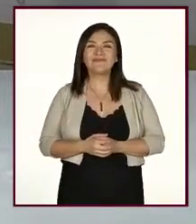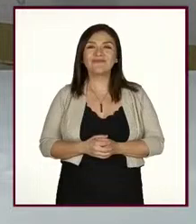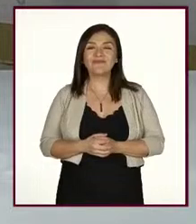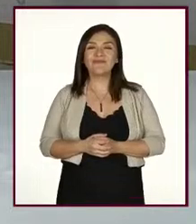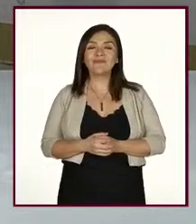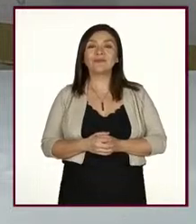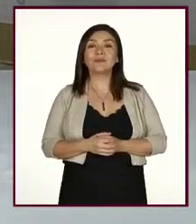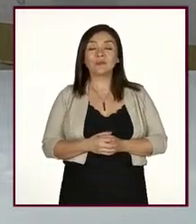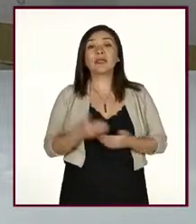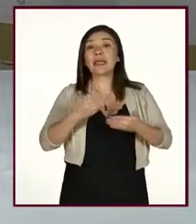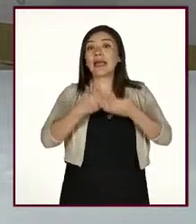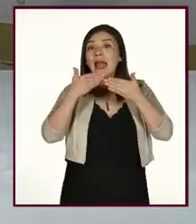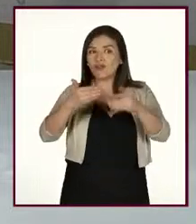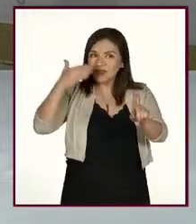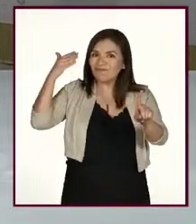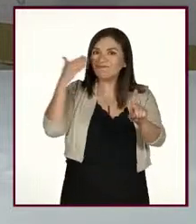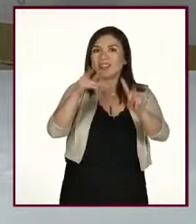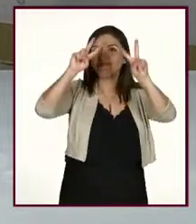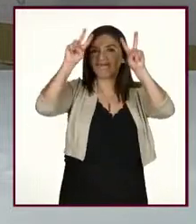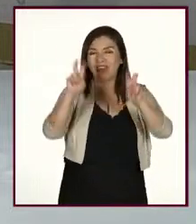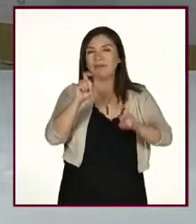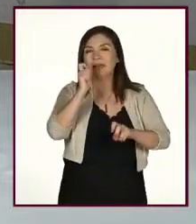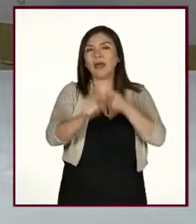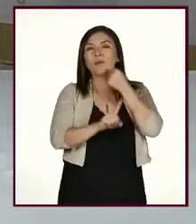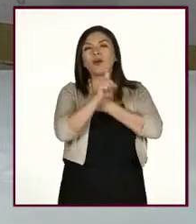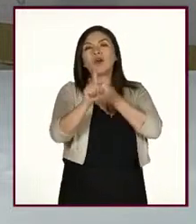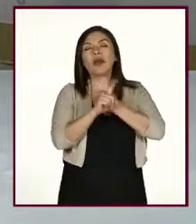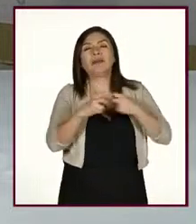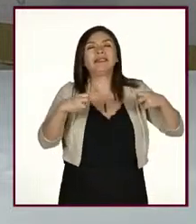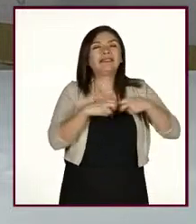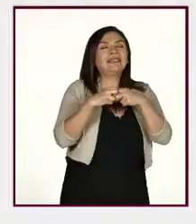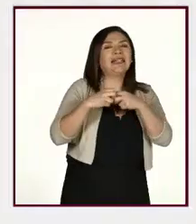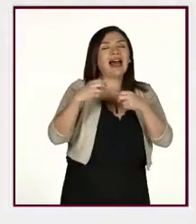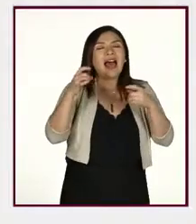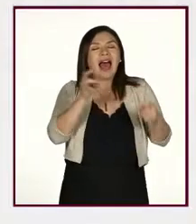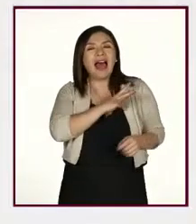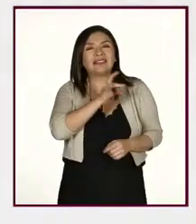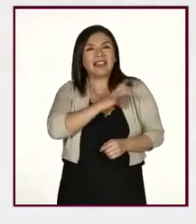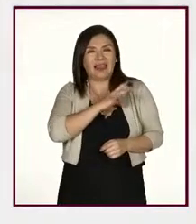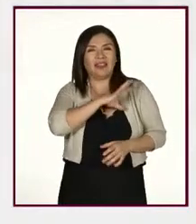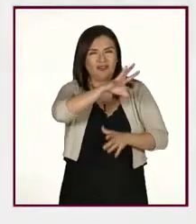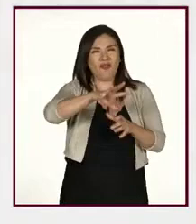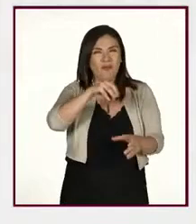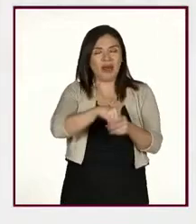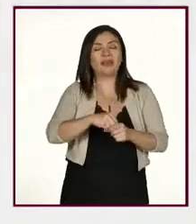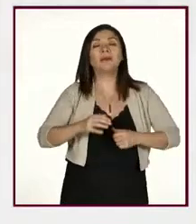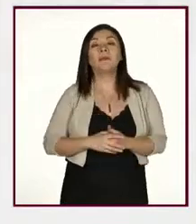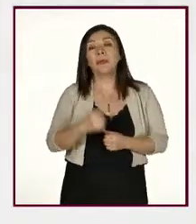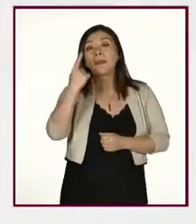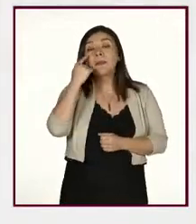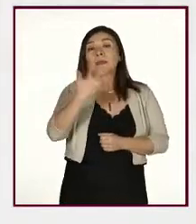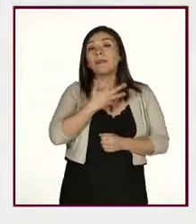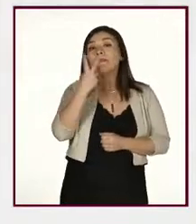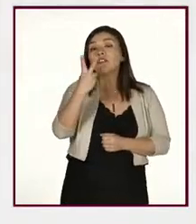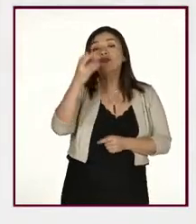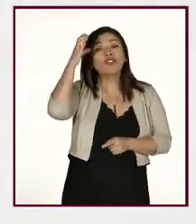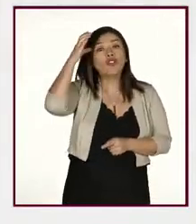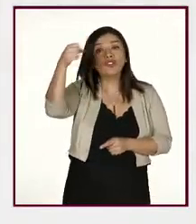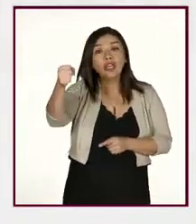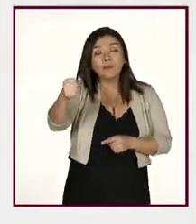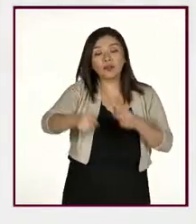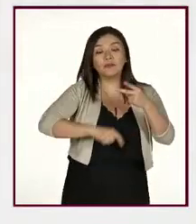de lleno a lo que es el trastorno de ansiedad generalizada, pues vamos a tenemos dos conceptos claves dentro